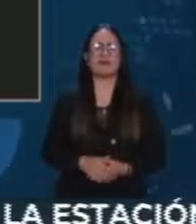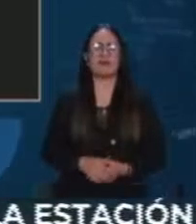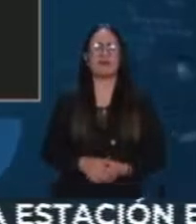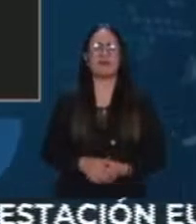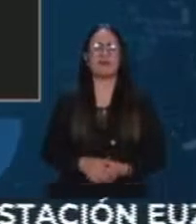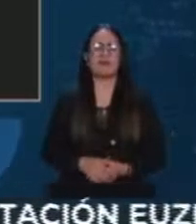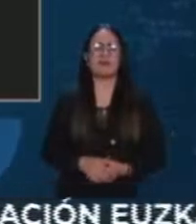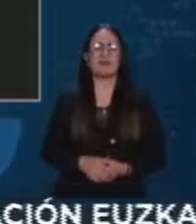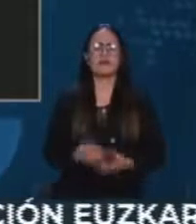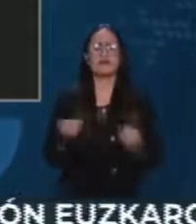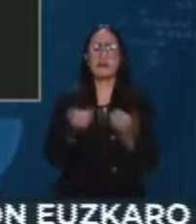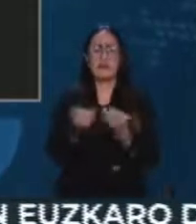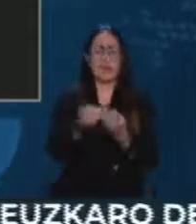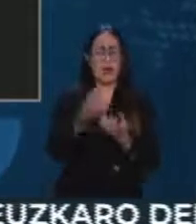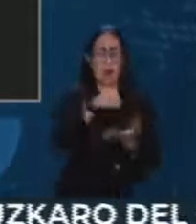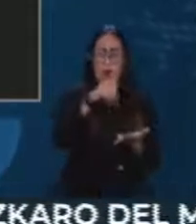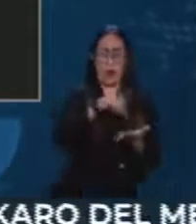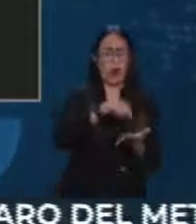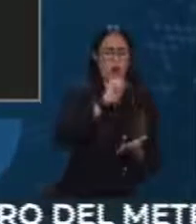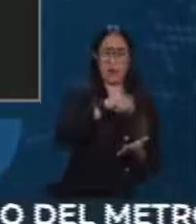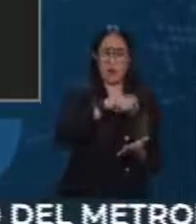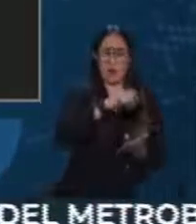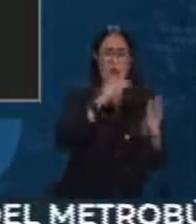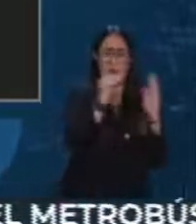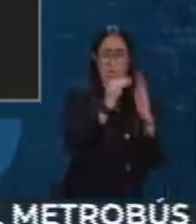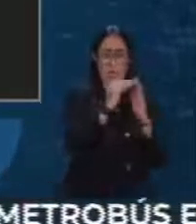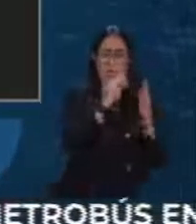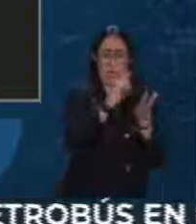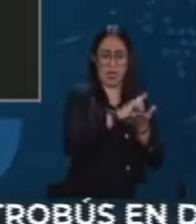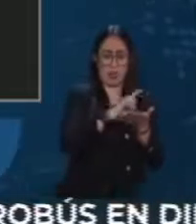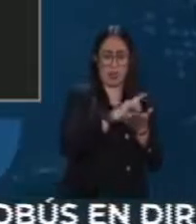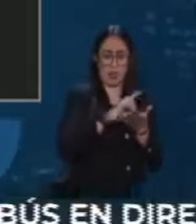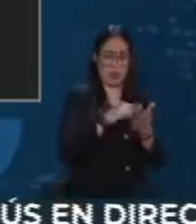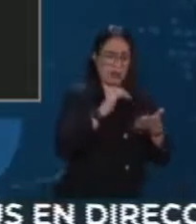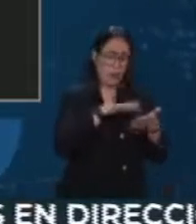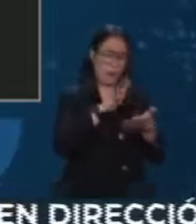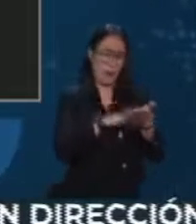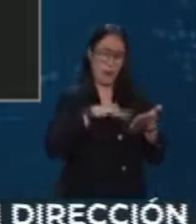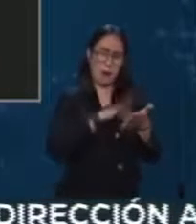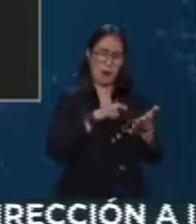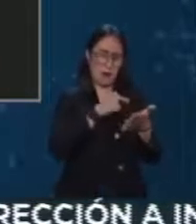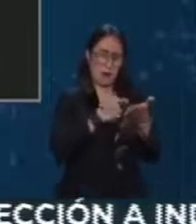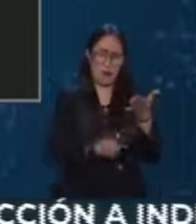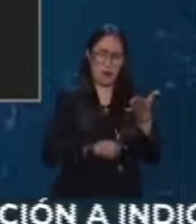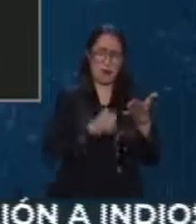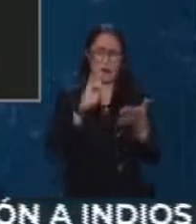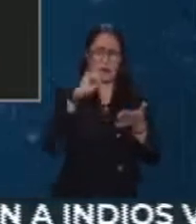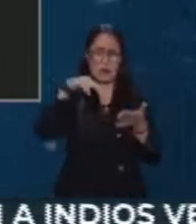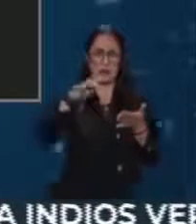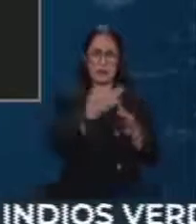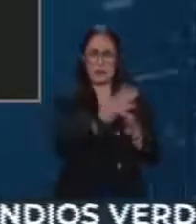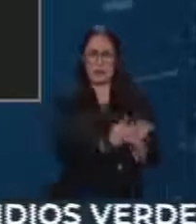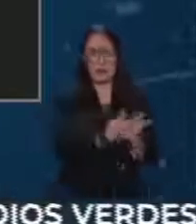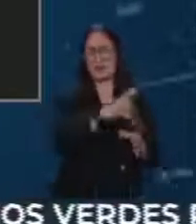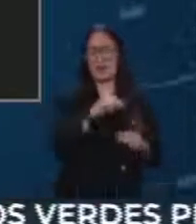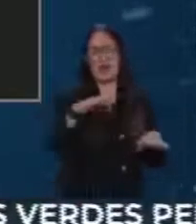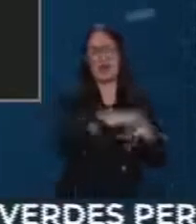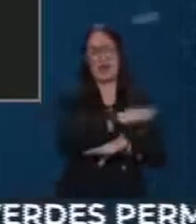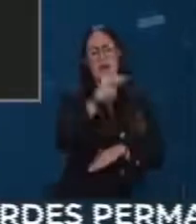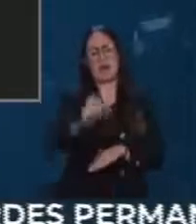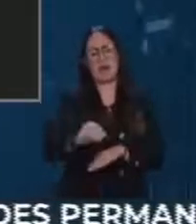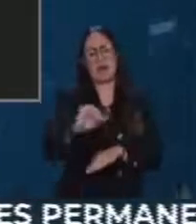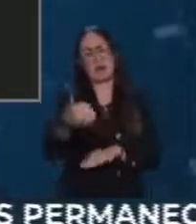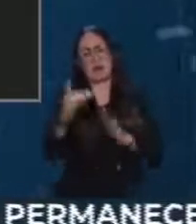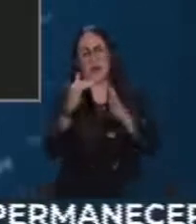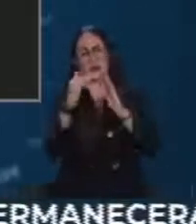hecho de que se movieran unas casillas del lugar, no estuvieran en el domicilio que fue indicado por parte del Instituto Nacional Electoral. Y otro de